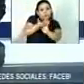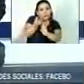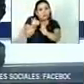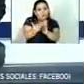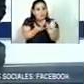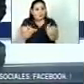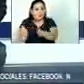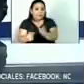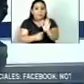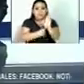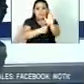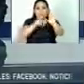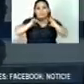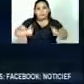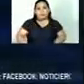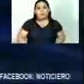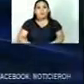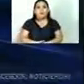presentado por el gobierno.